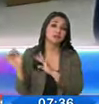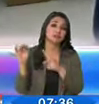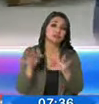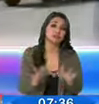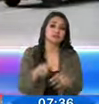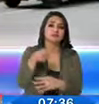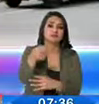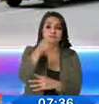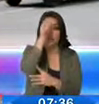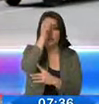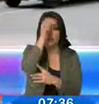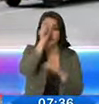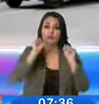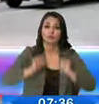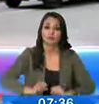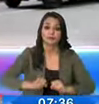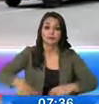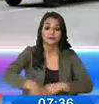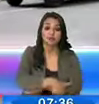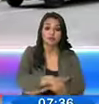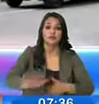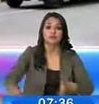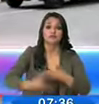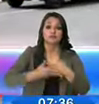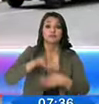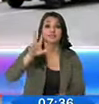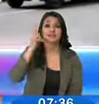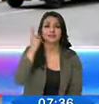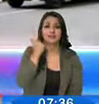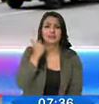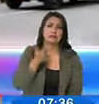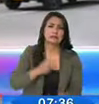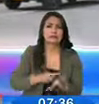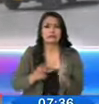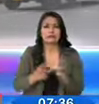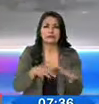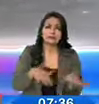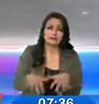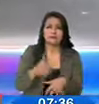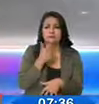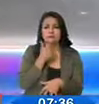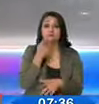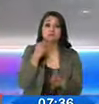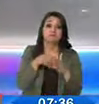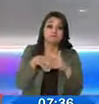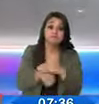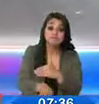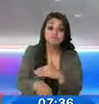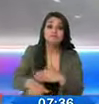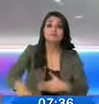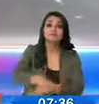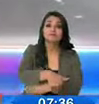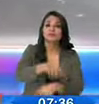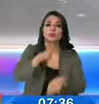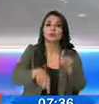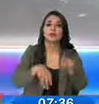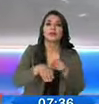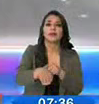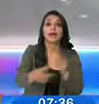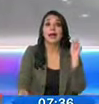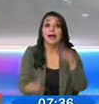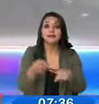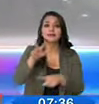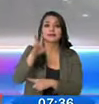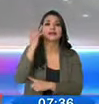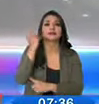el próximo domingo. El cierre de la frontera por 3 días afecta de cierta manera, ya que ciudadano que ingrese a este territorio no podrá salir hasta que se cumpla